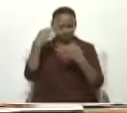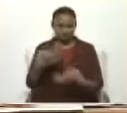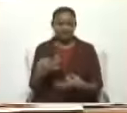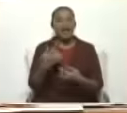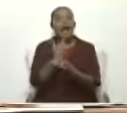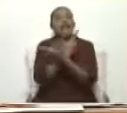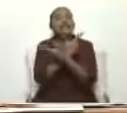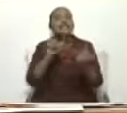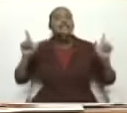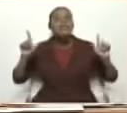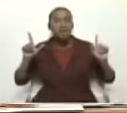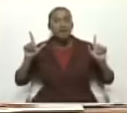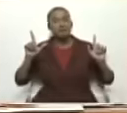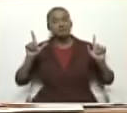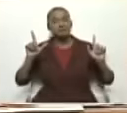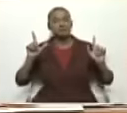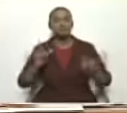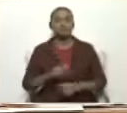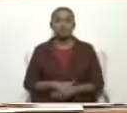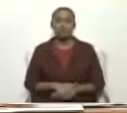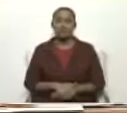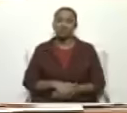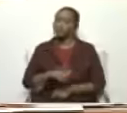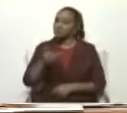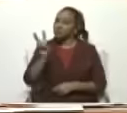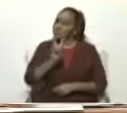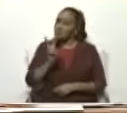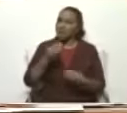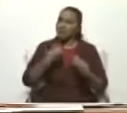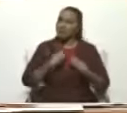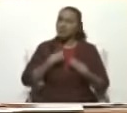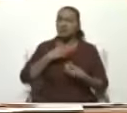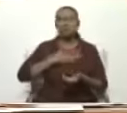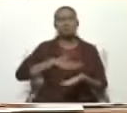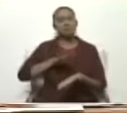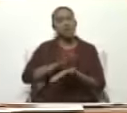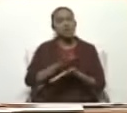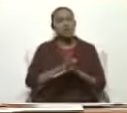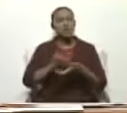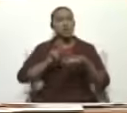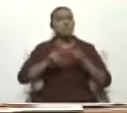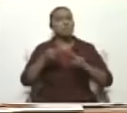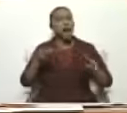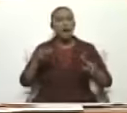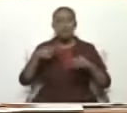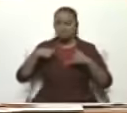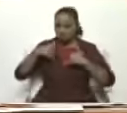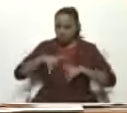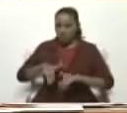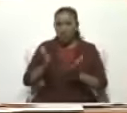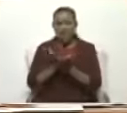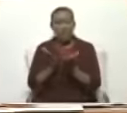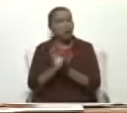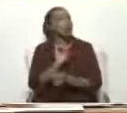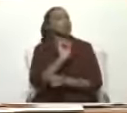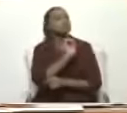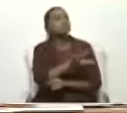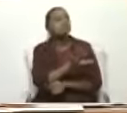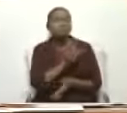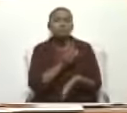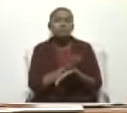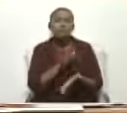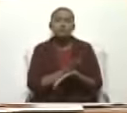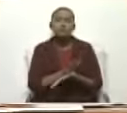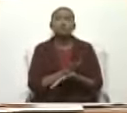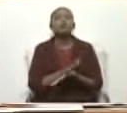tranquilidad. Que la persona sepa que sus hijos pueden ir al colegio, que la persona sepa que sus hijos van a salir en la